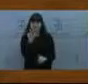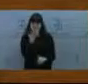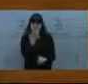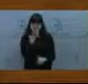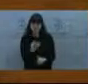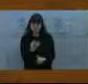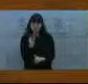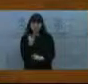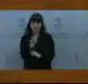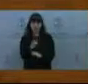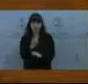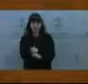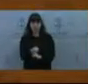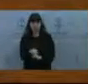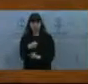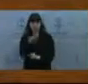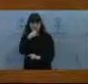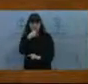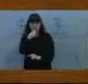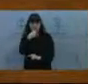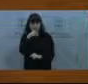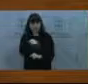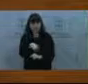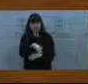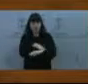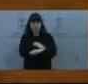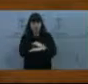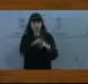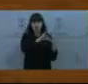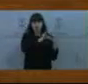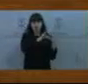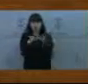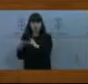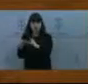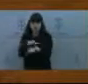liderada por un Gobierno absolutamente inservible para